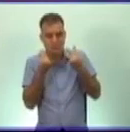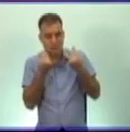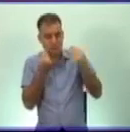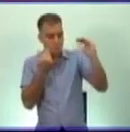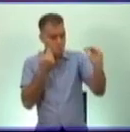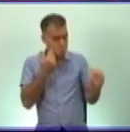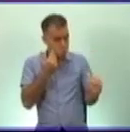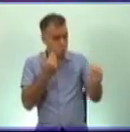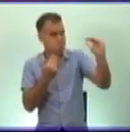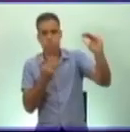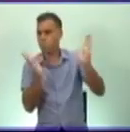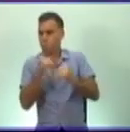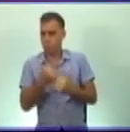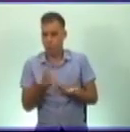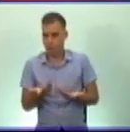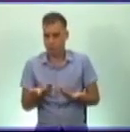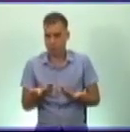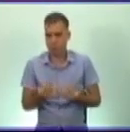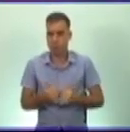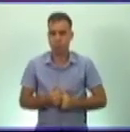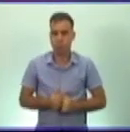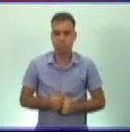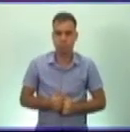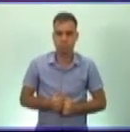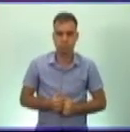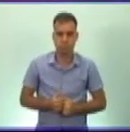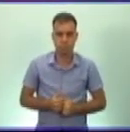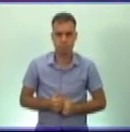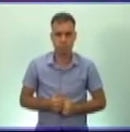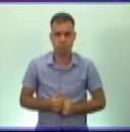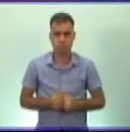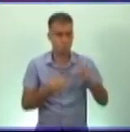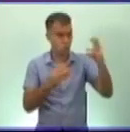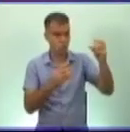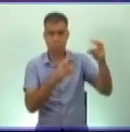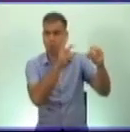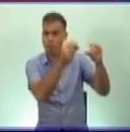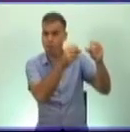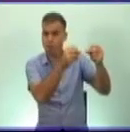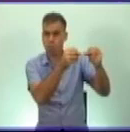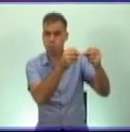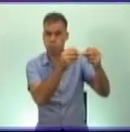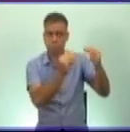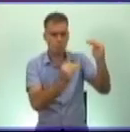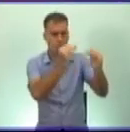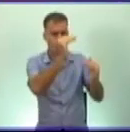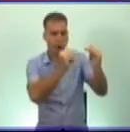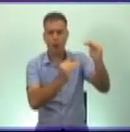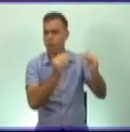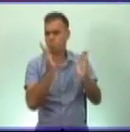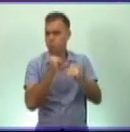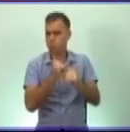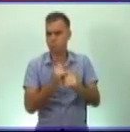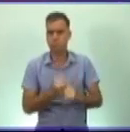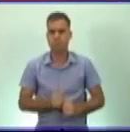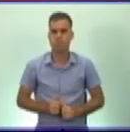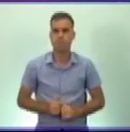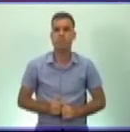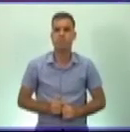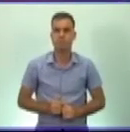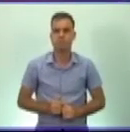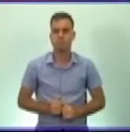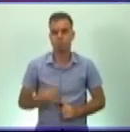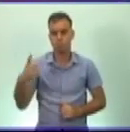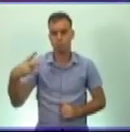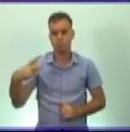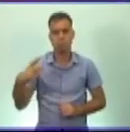real o aparente de electrones y no varían los números de oxidación. Es decir, que estas son dos